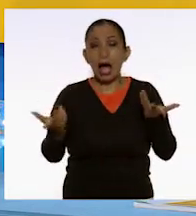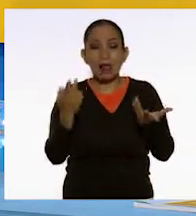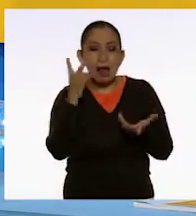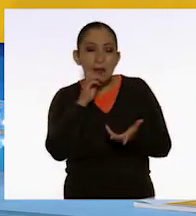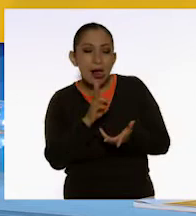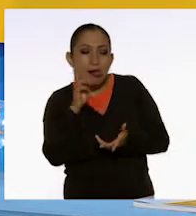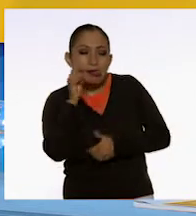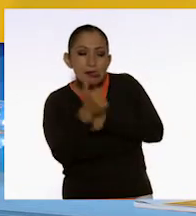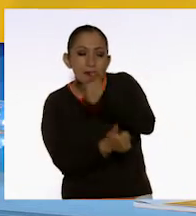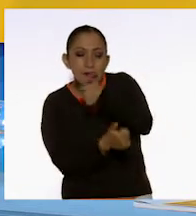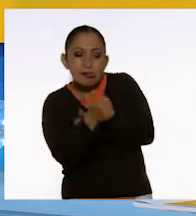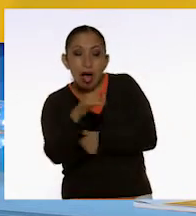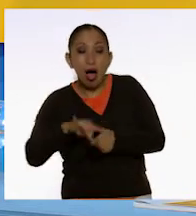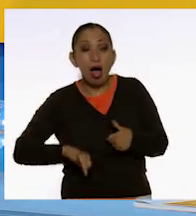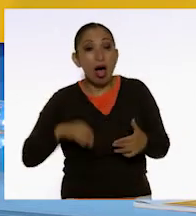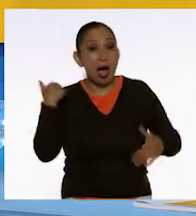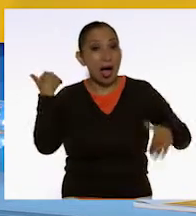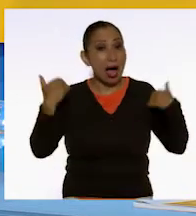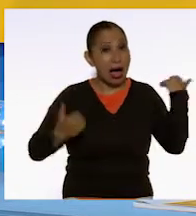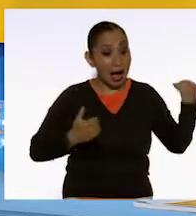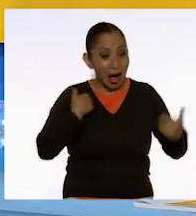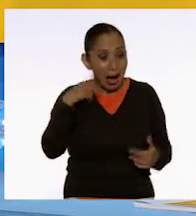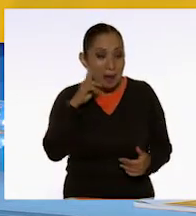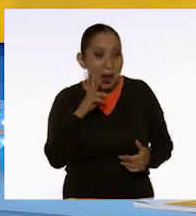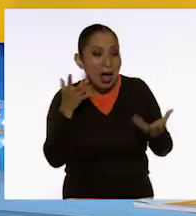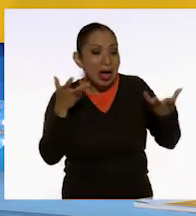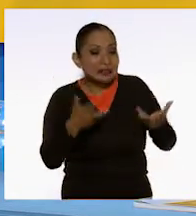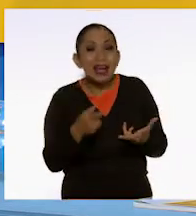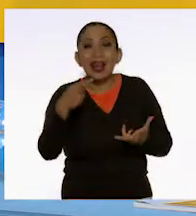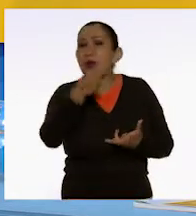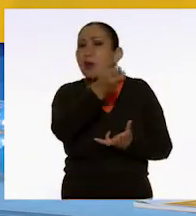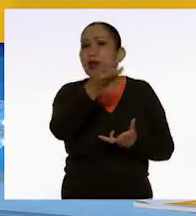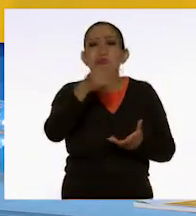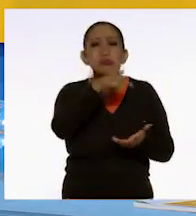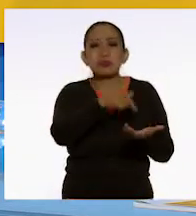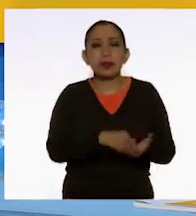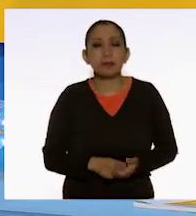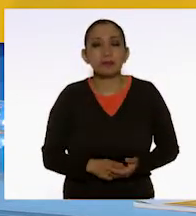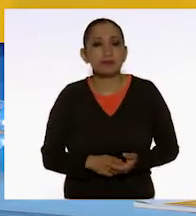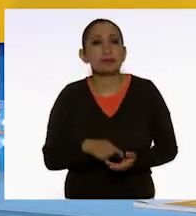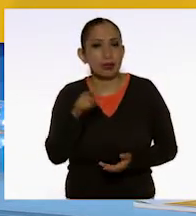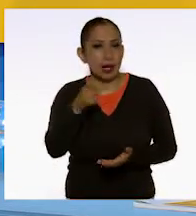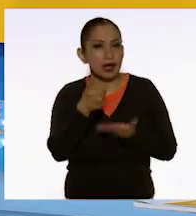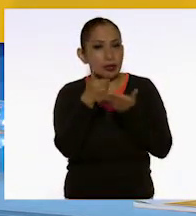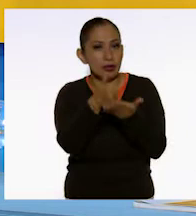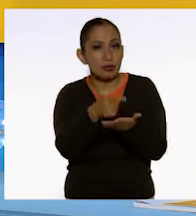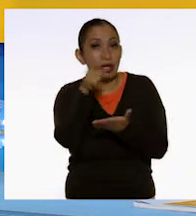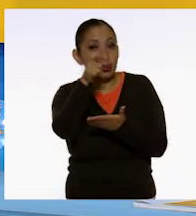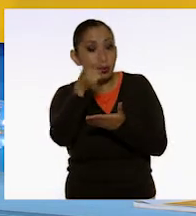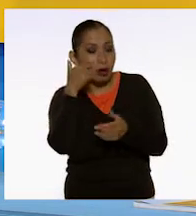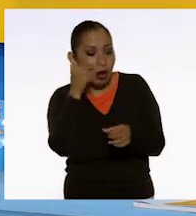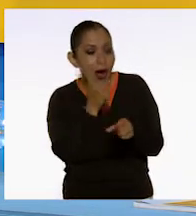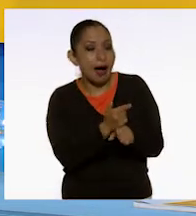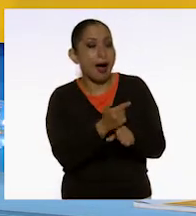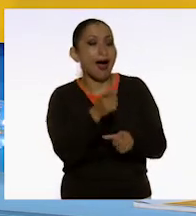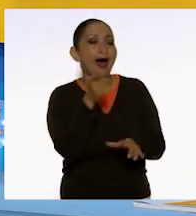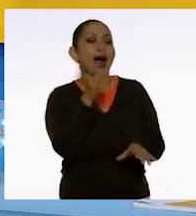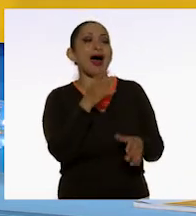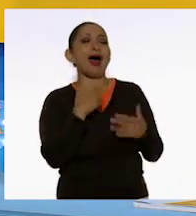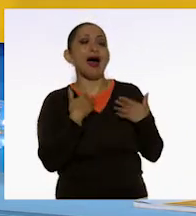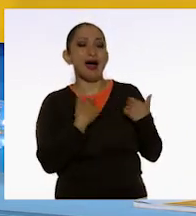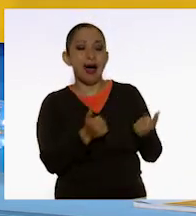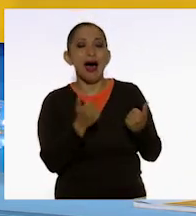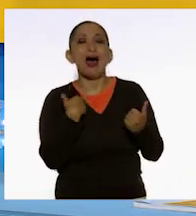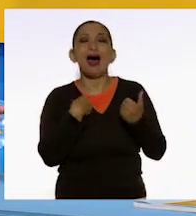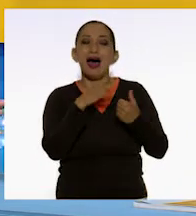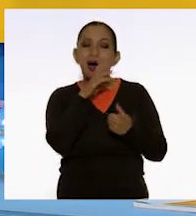retadoras, interesantes y divertidas que se pueden realizar en cualquier lugar y que permiten identificar un problema y